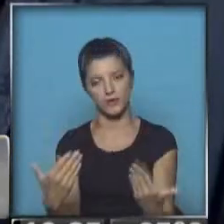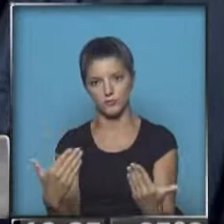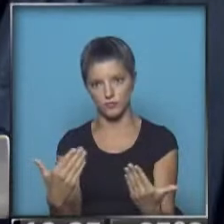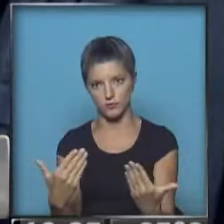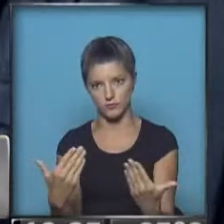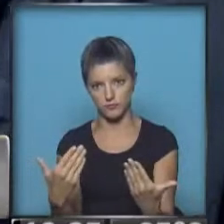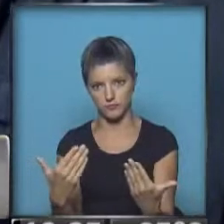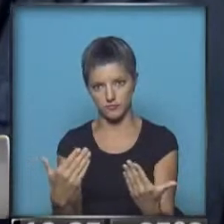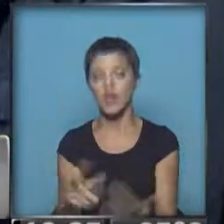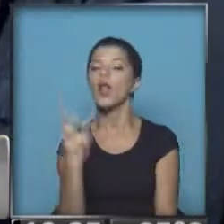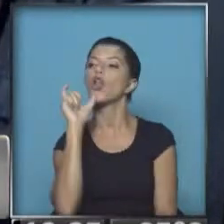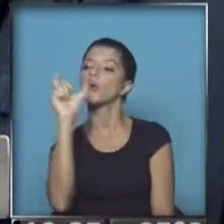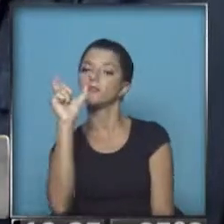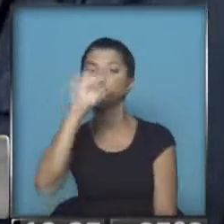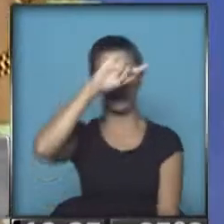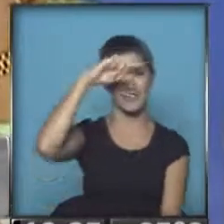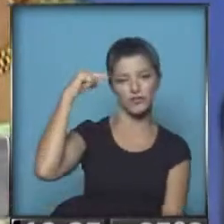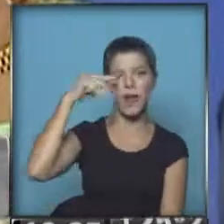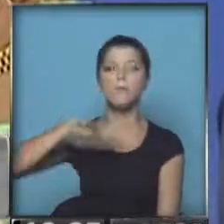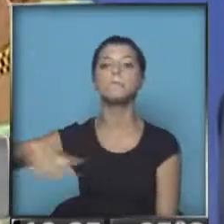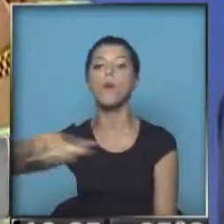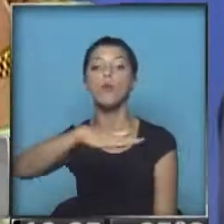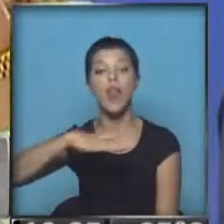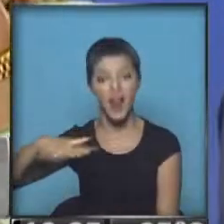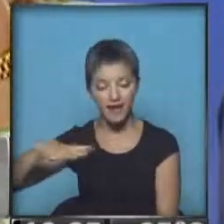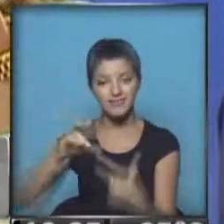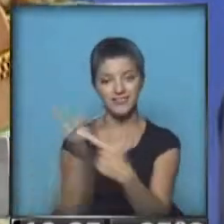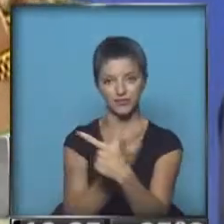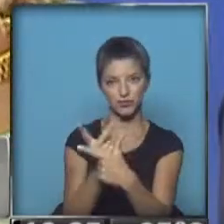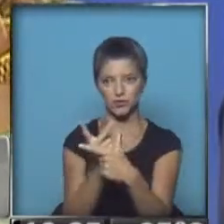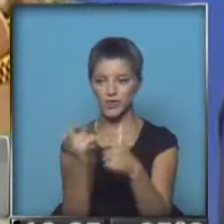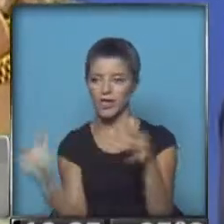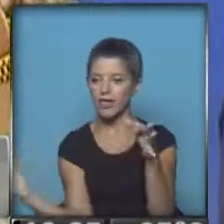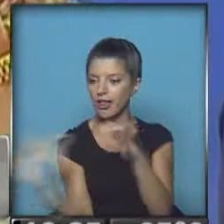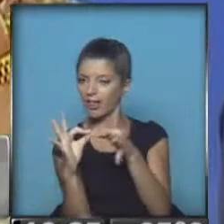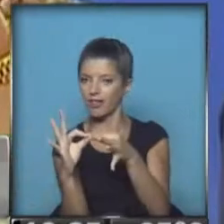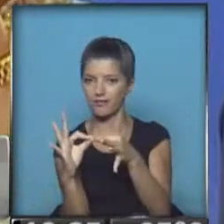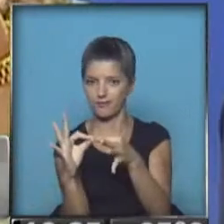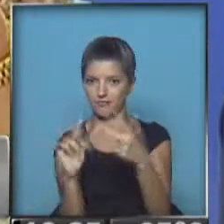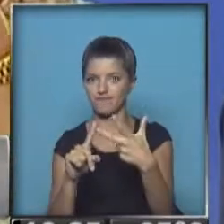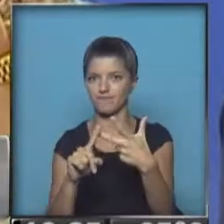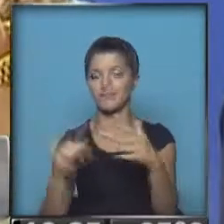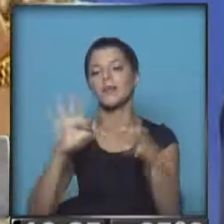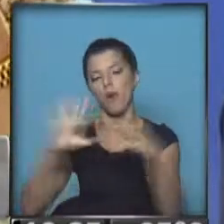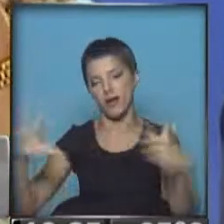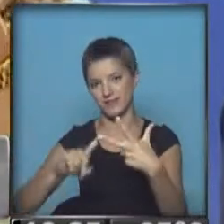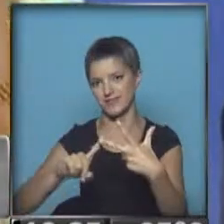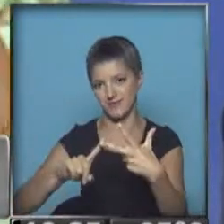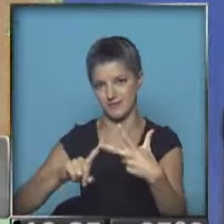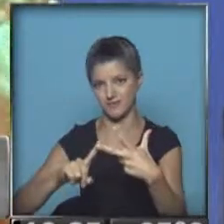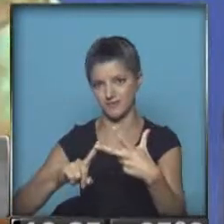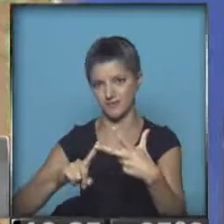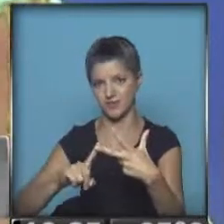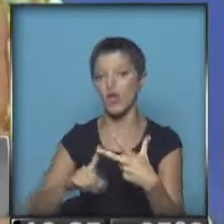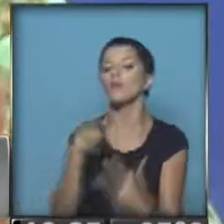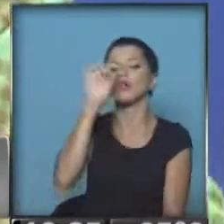Por eso el concepto de nacional y popular se une indisolublemente al de democracia, al de democracia. No